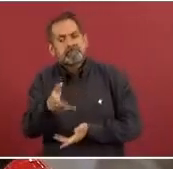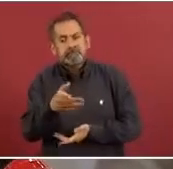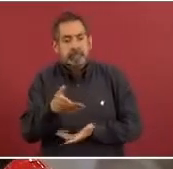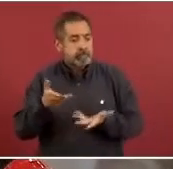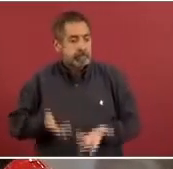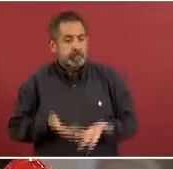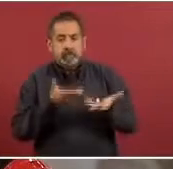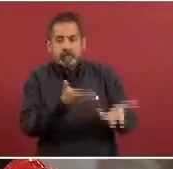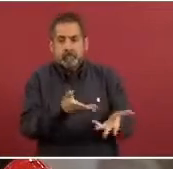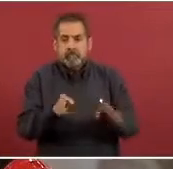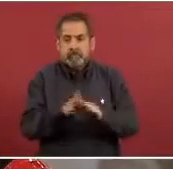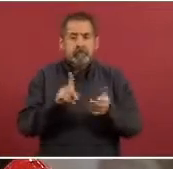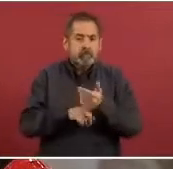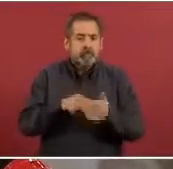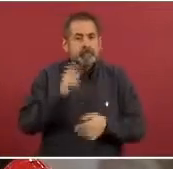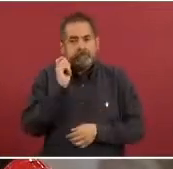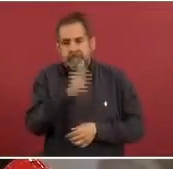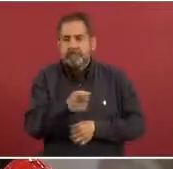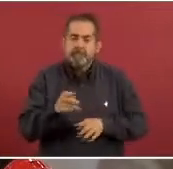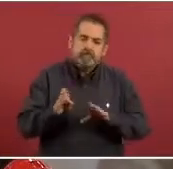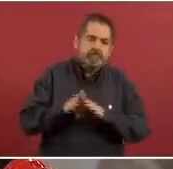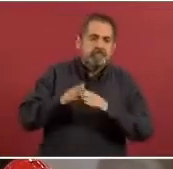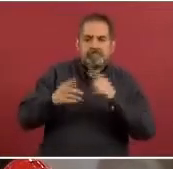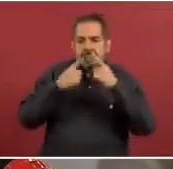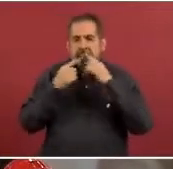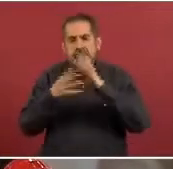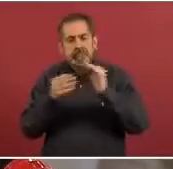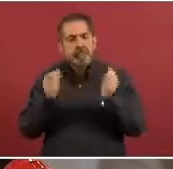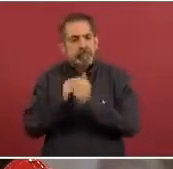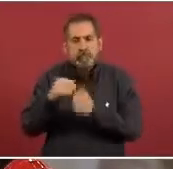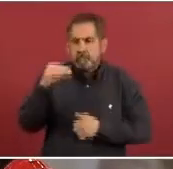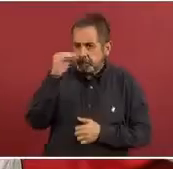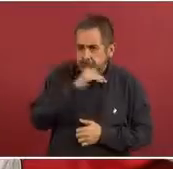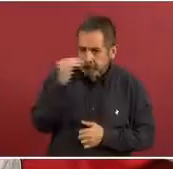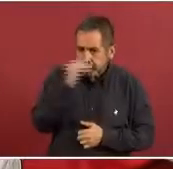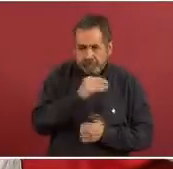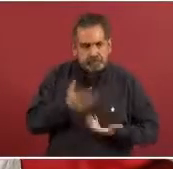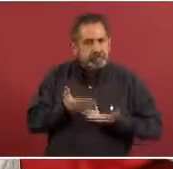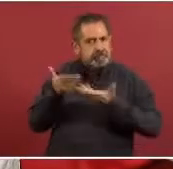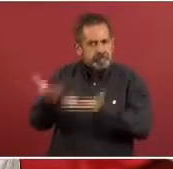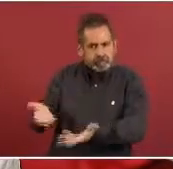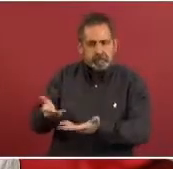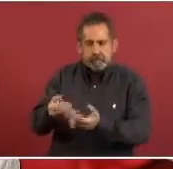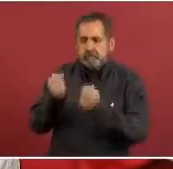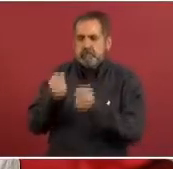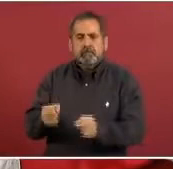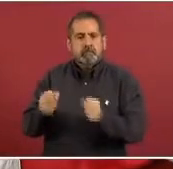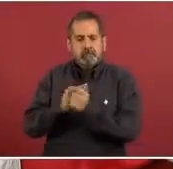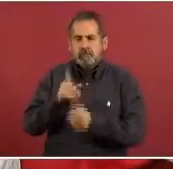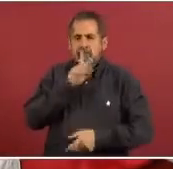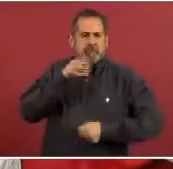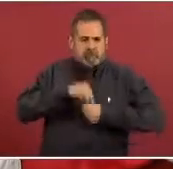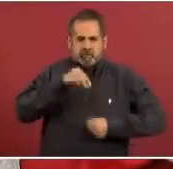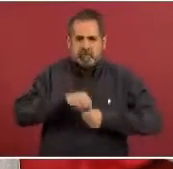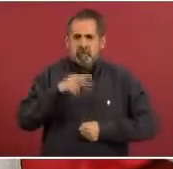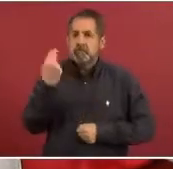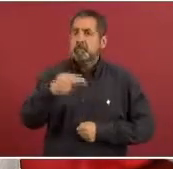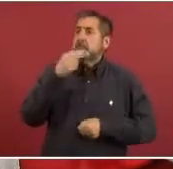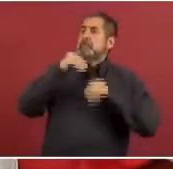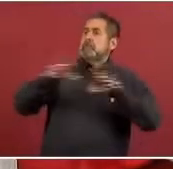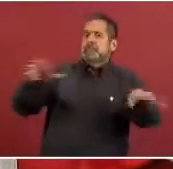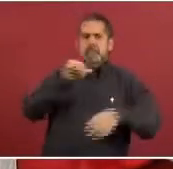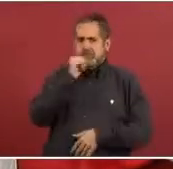están disponibles, se accede a ellos de forma gratuita, segura y confidencial.